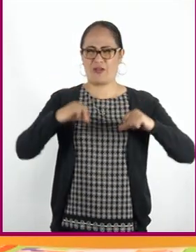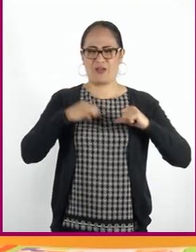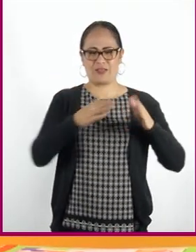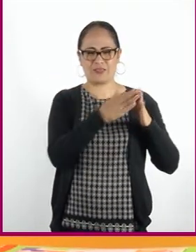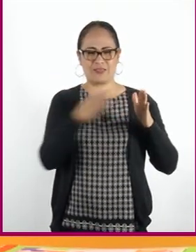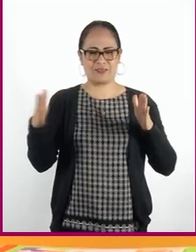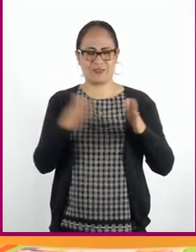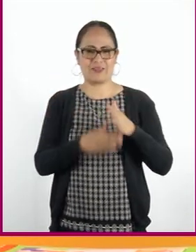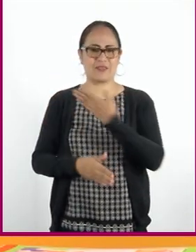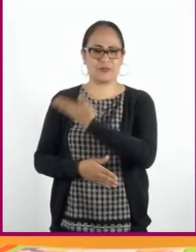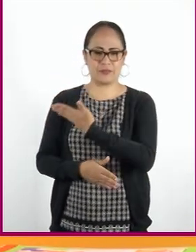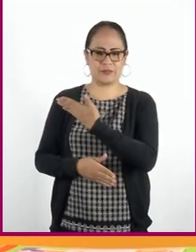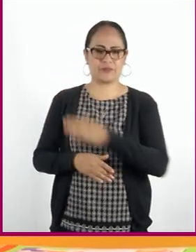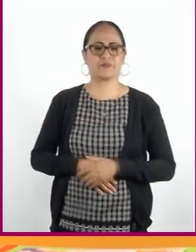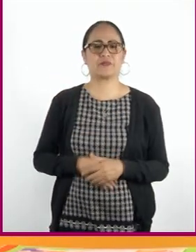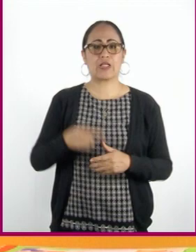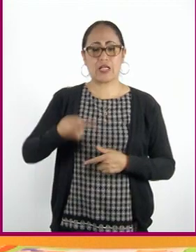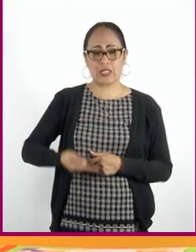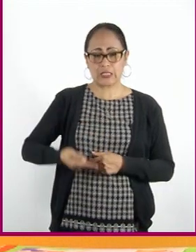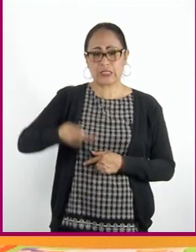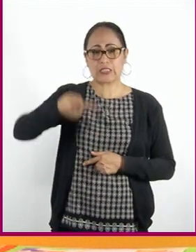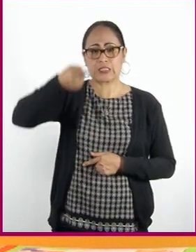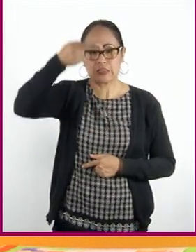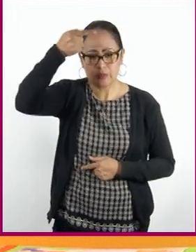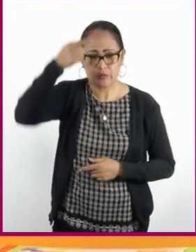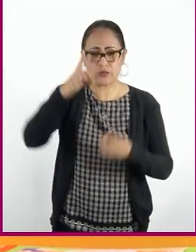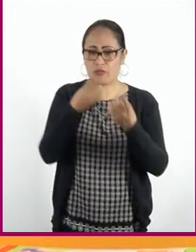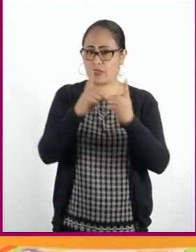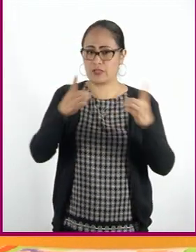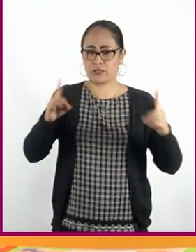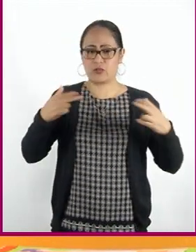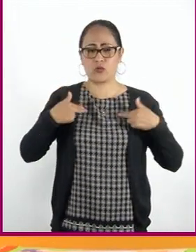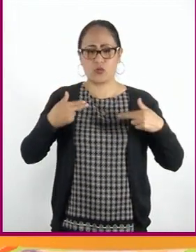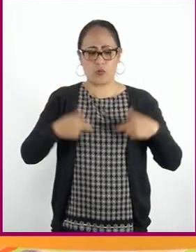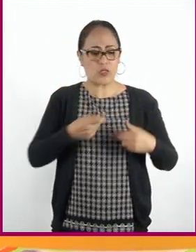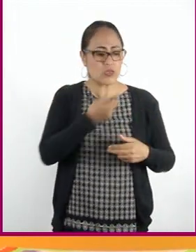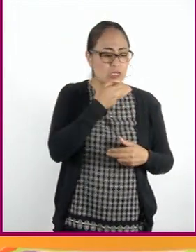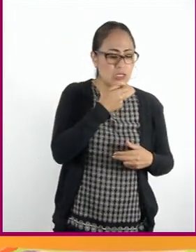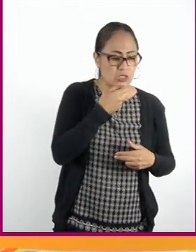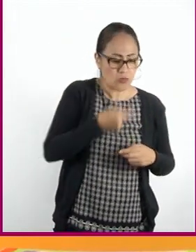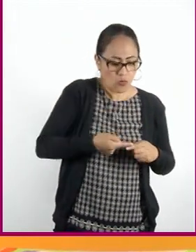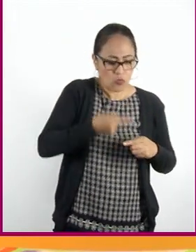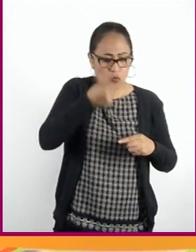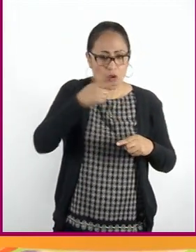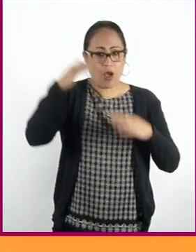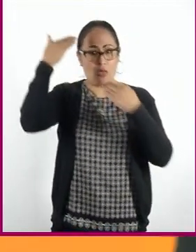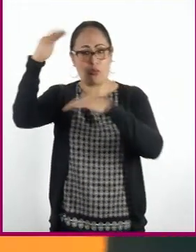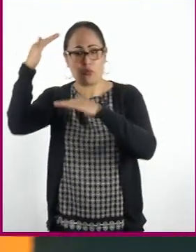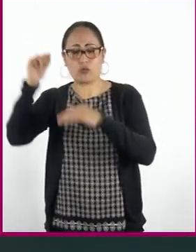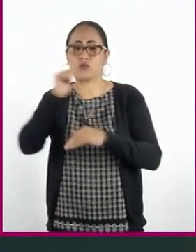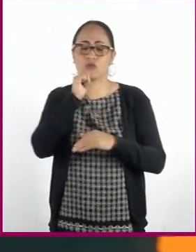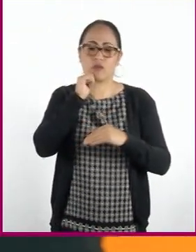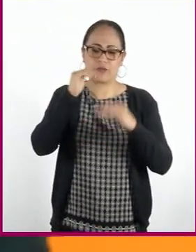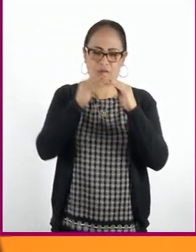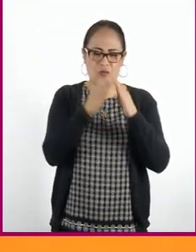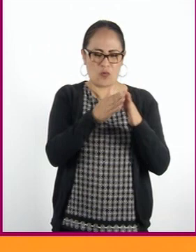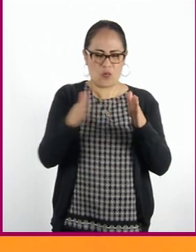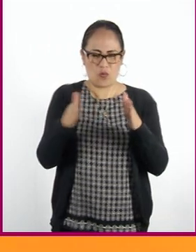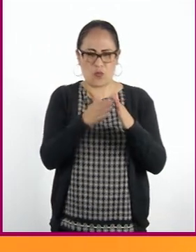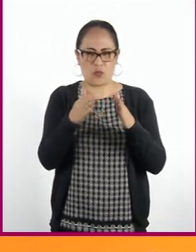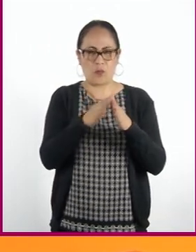de crecimiento y desarrollo humano que se origina después de la niñez y antes de la edad adulta.